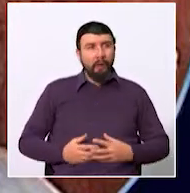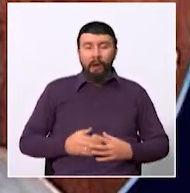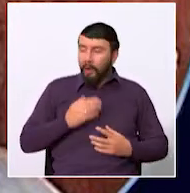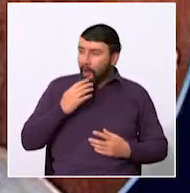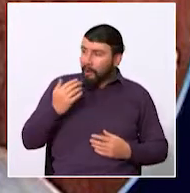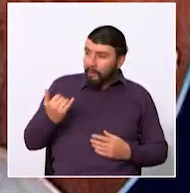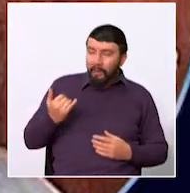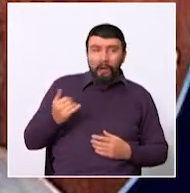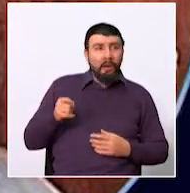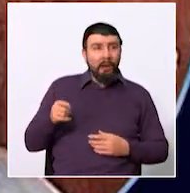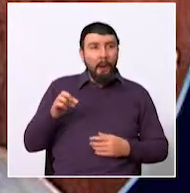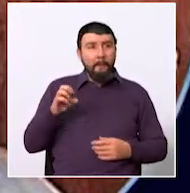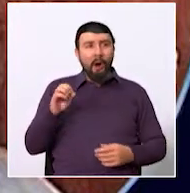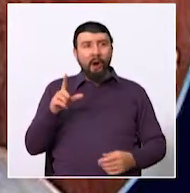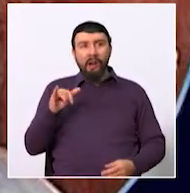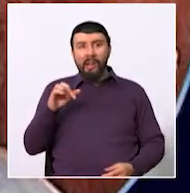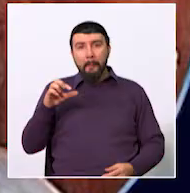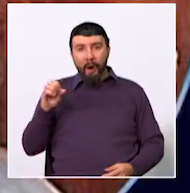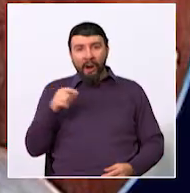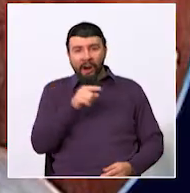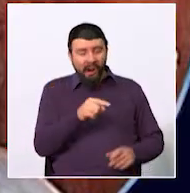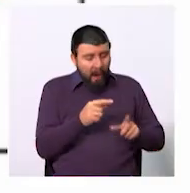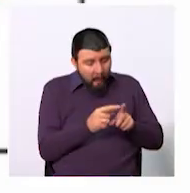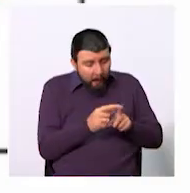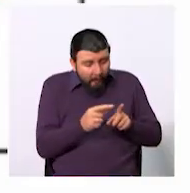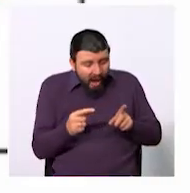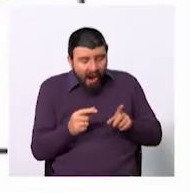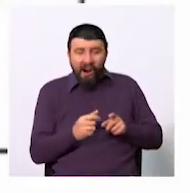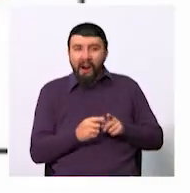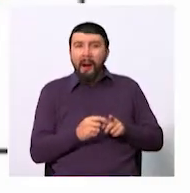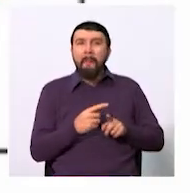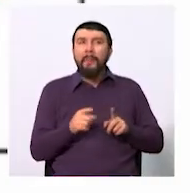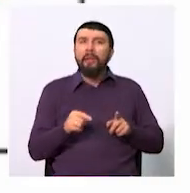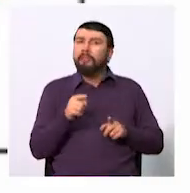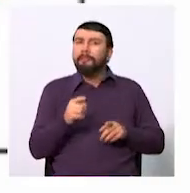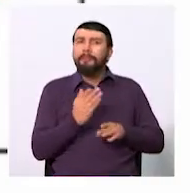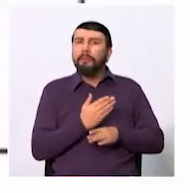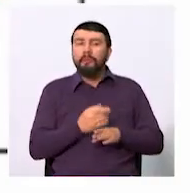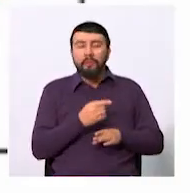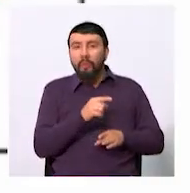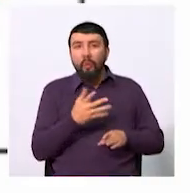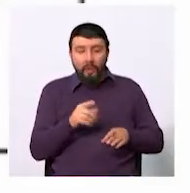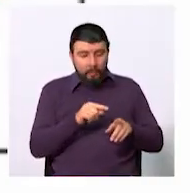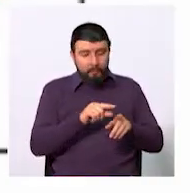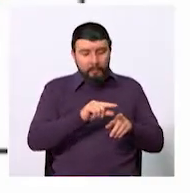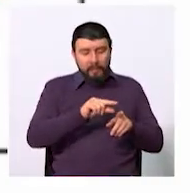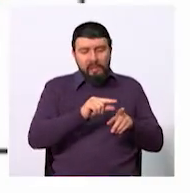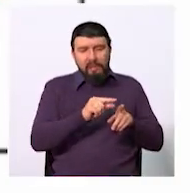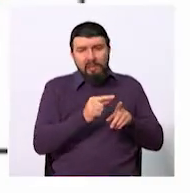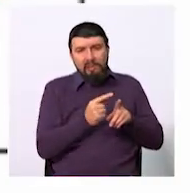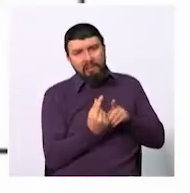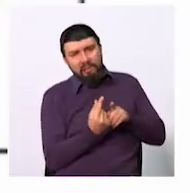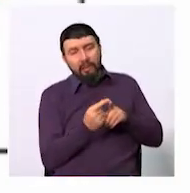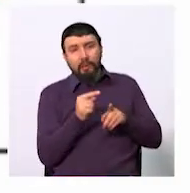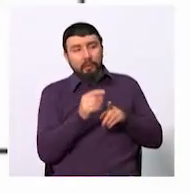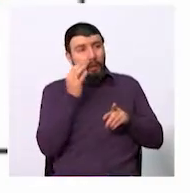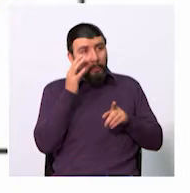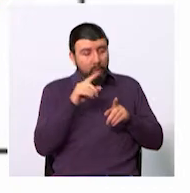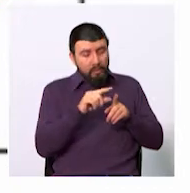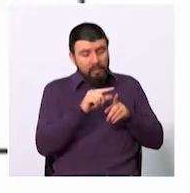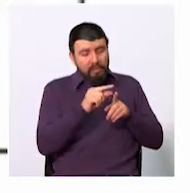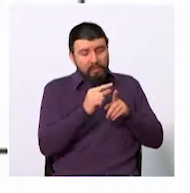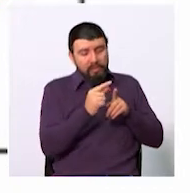un pólipo es como una técnica y que está saliendo el problema es que se puede torcer y al